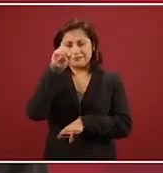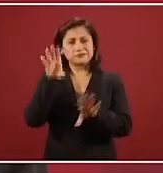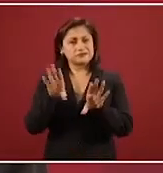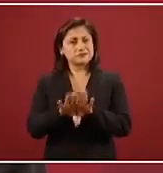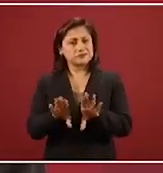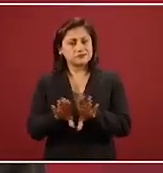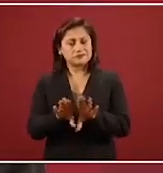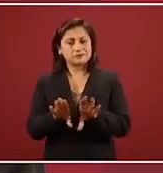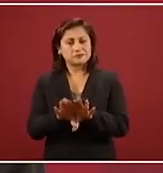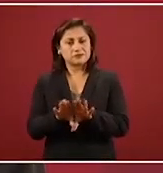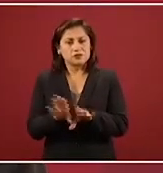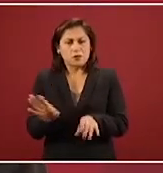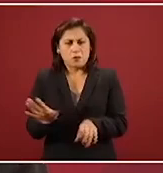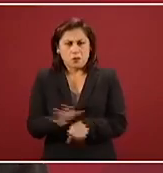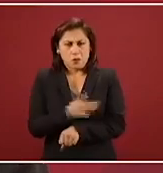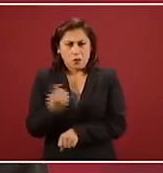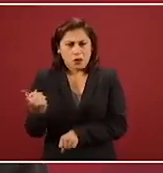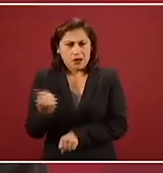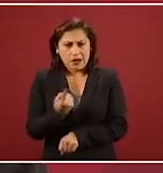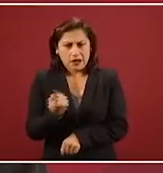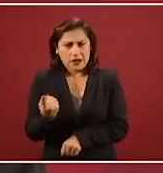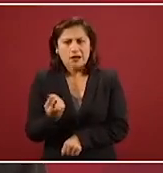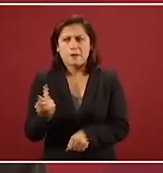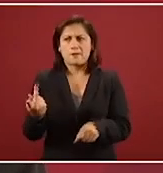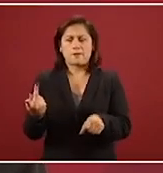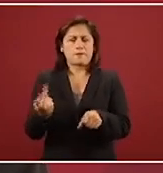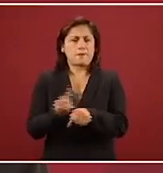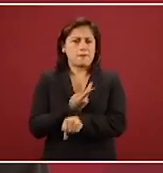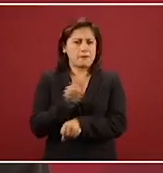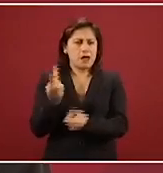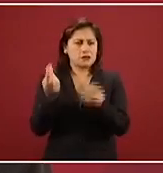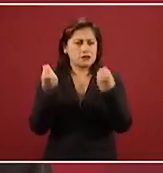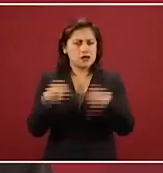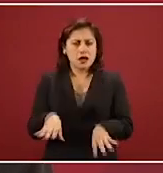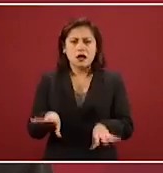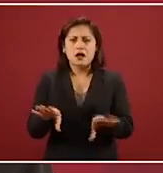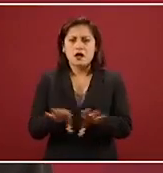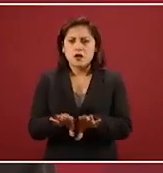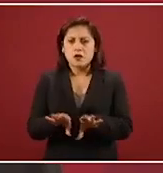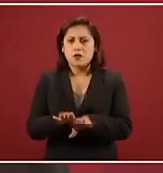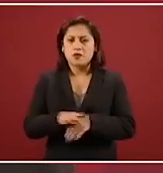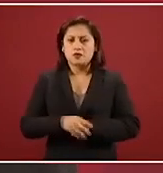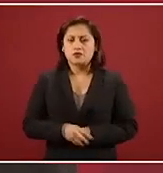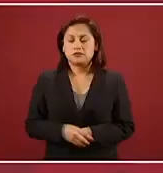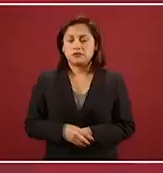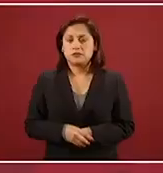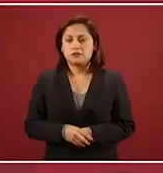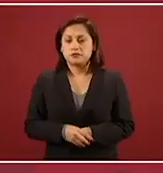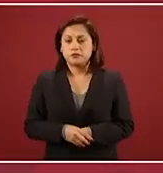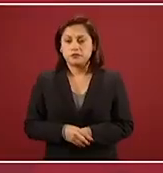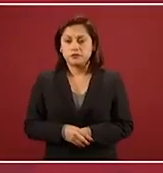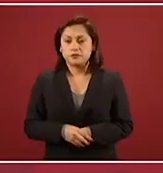¿A qué se atribuye? ¿Cuál es el fenómeno? ¿Por qué